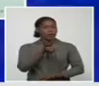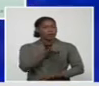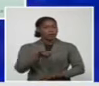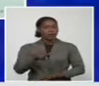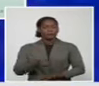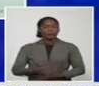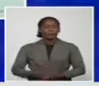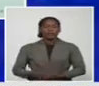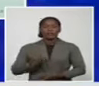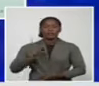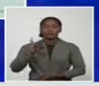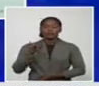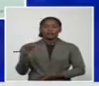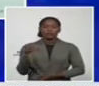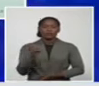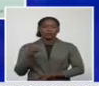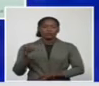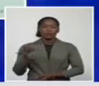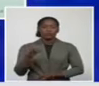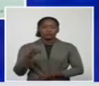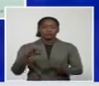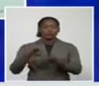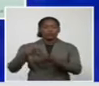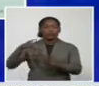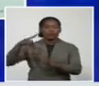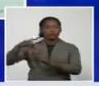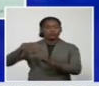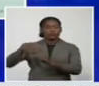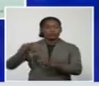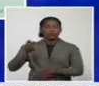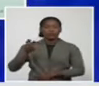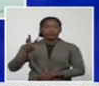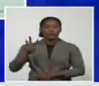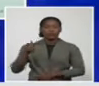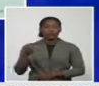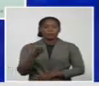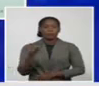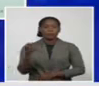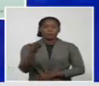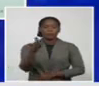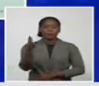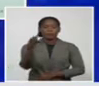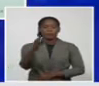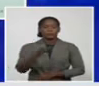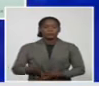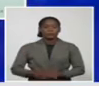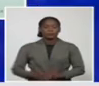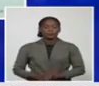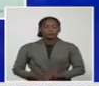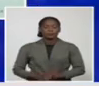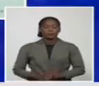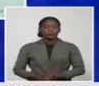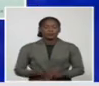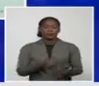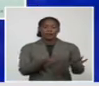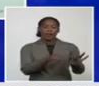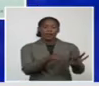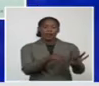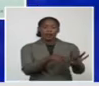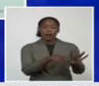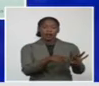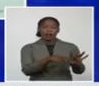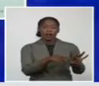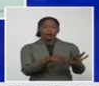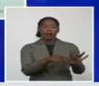del municipio Guantánamo y 3 de Baracoa. Y el municipio especial Isla de la Juventud, con